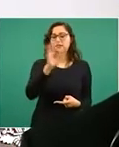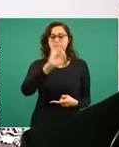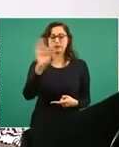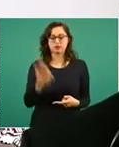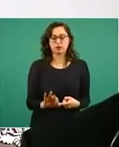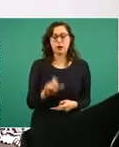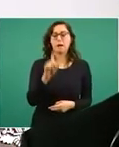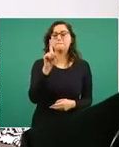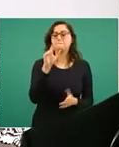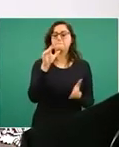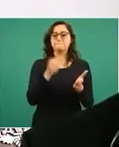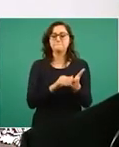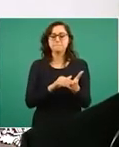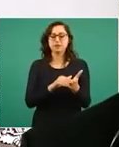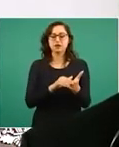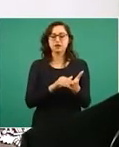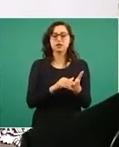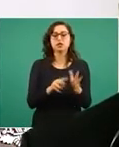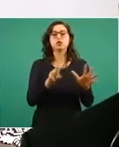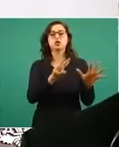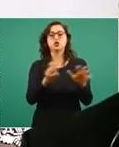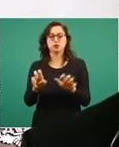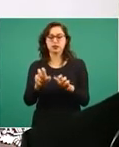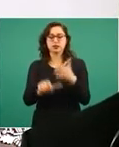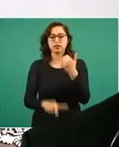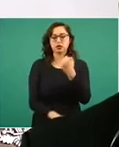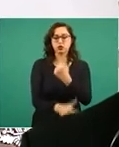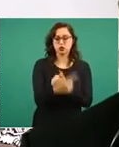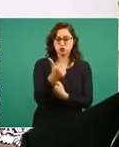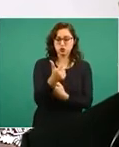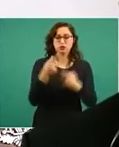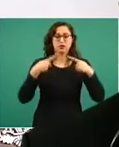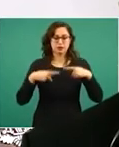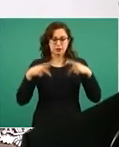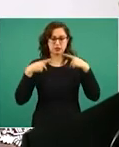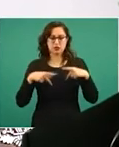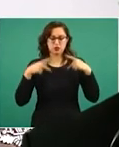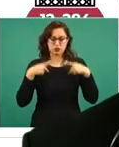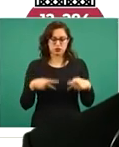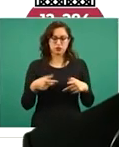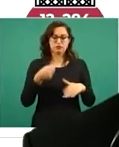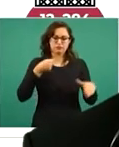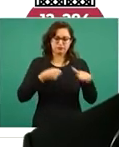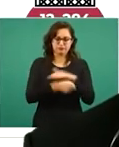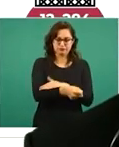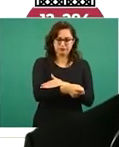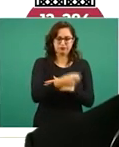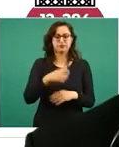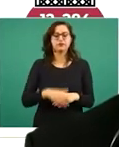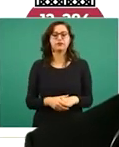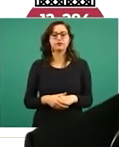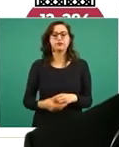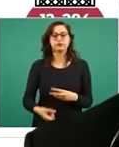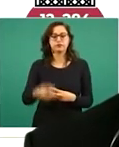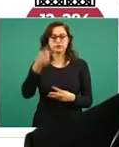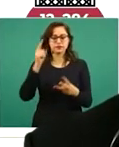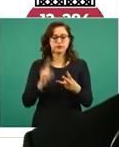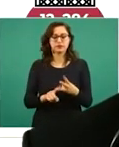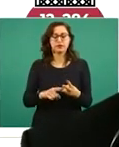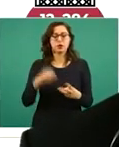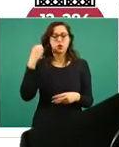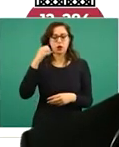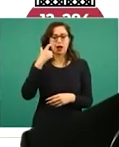y fue suscrito este en siete de ellos se asignaron el 27 de diciembre de 2010